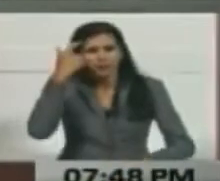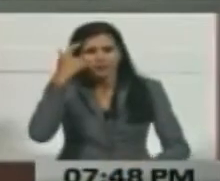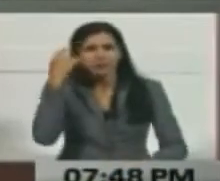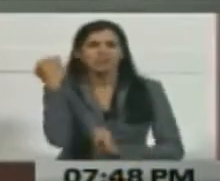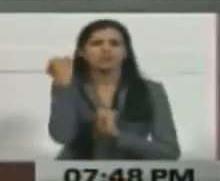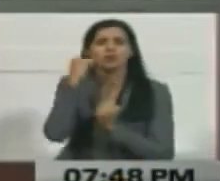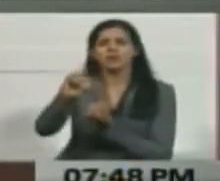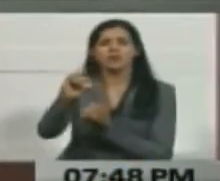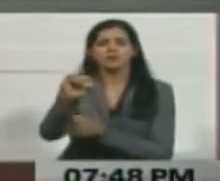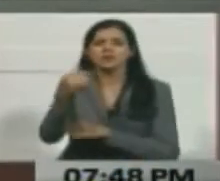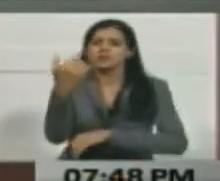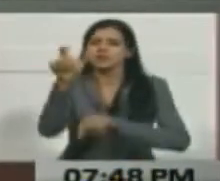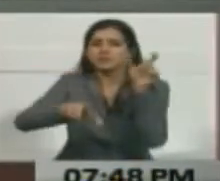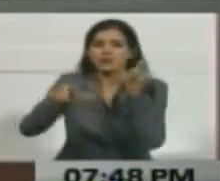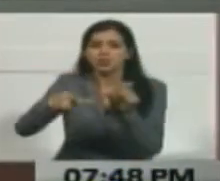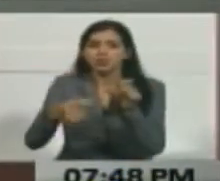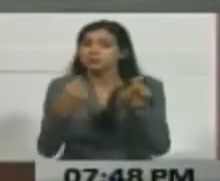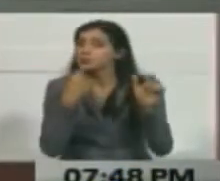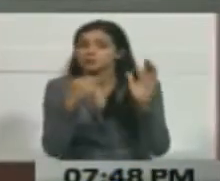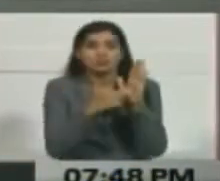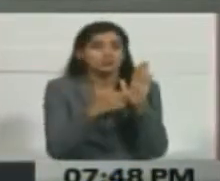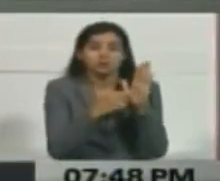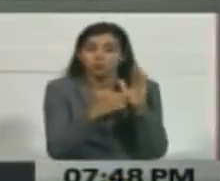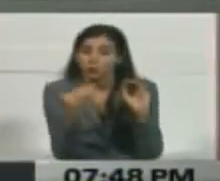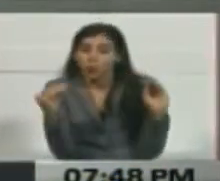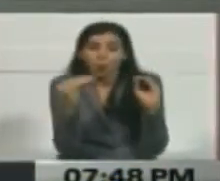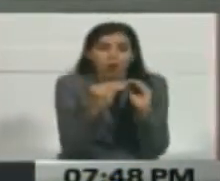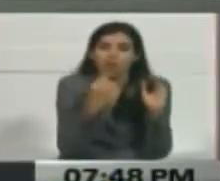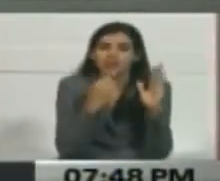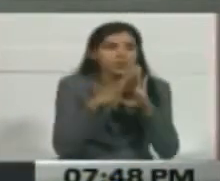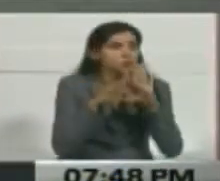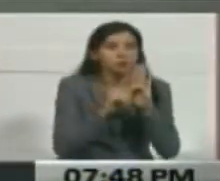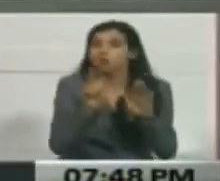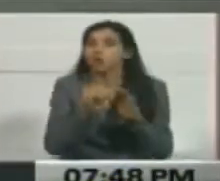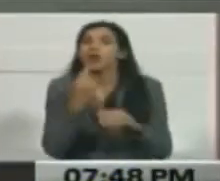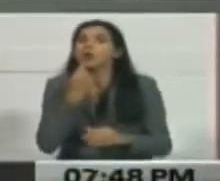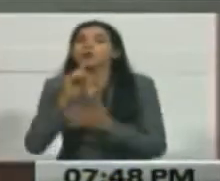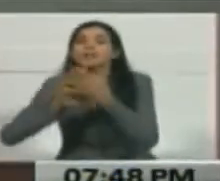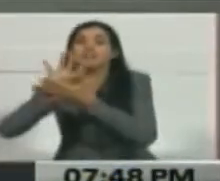eso, no en la Constitución, sino en la voz de María Corina Machado. Y la